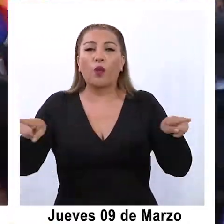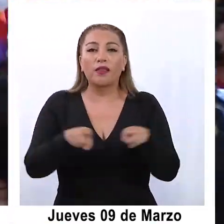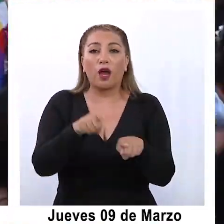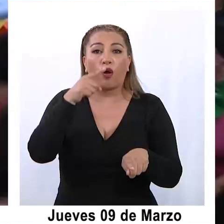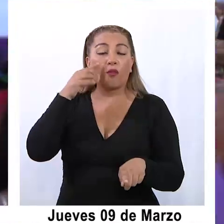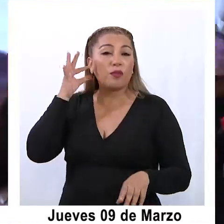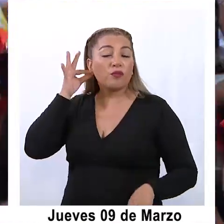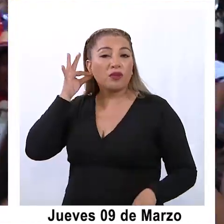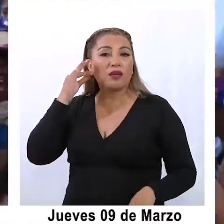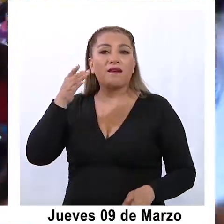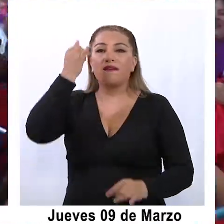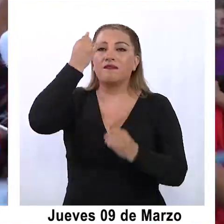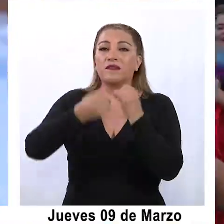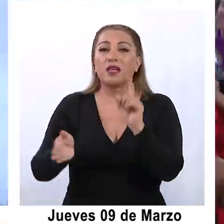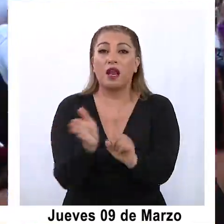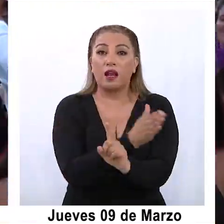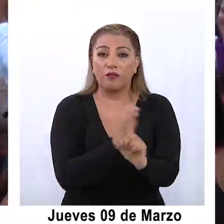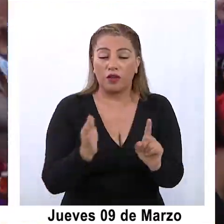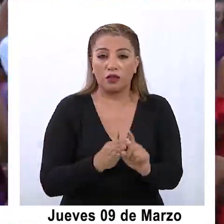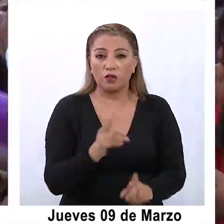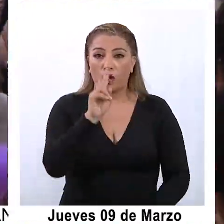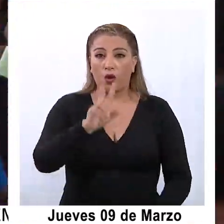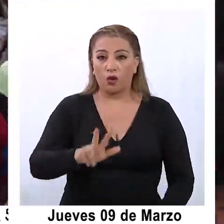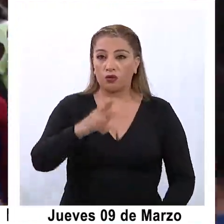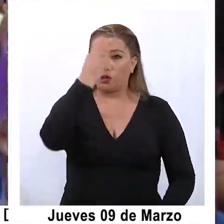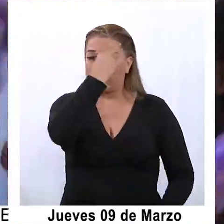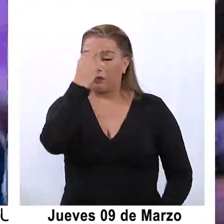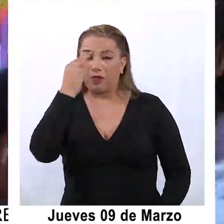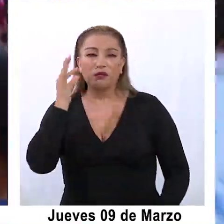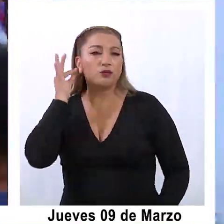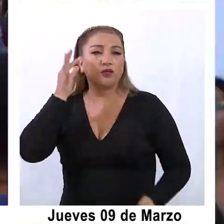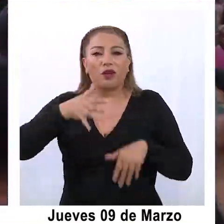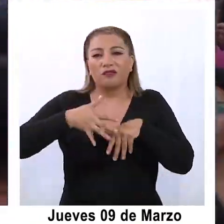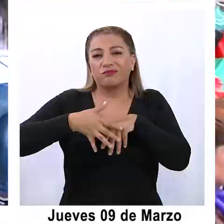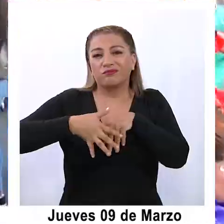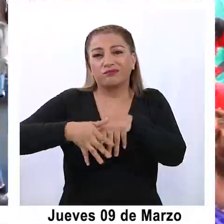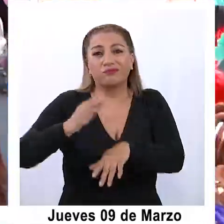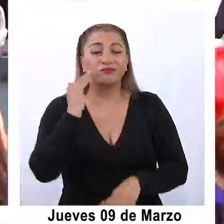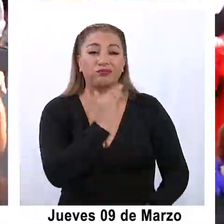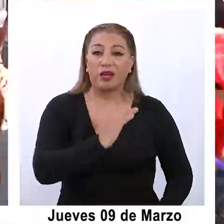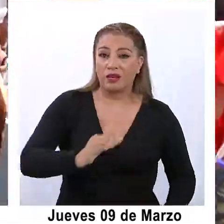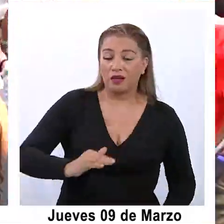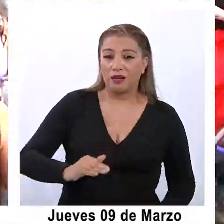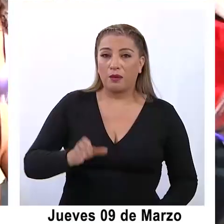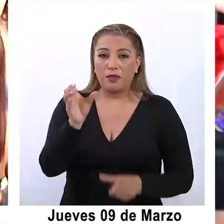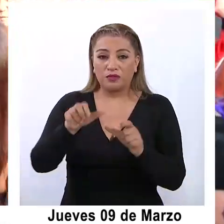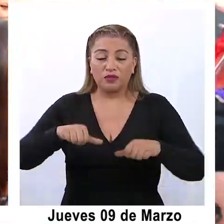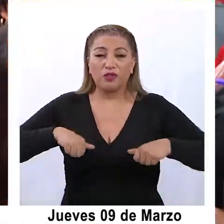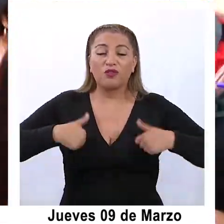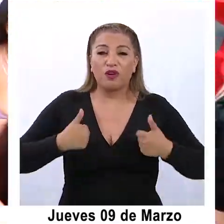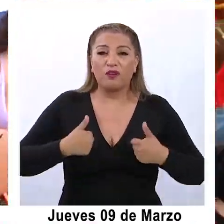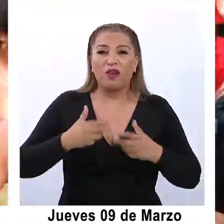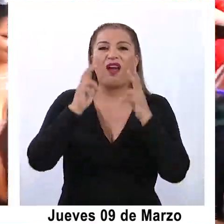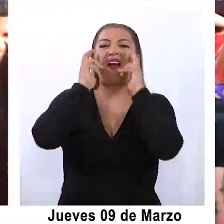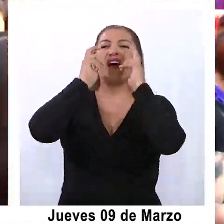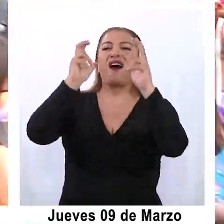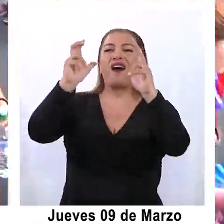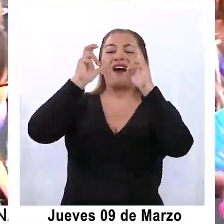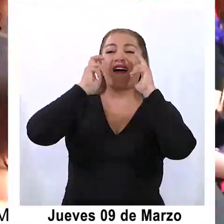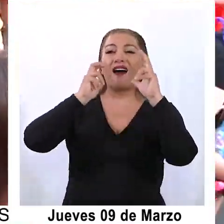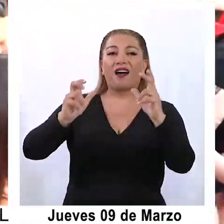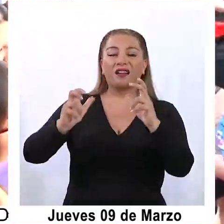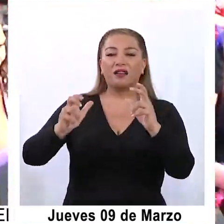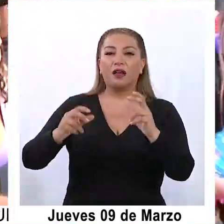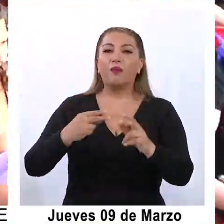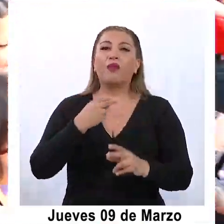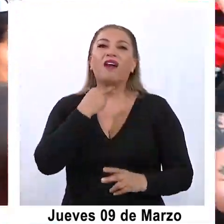género y fin a la violencia. Cada 8 de marzo las mujeres, las niñas y las adolescentes gritan juntas por todas